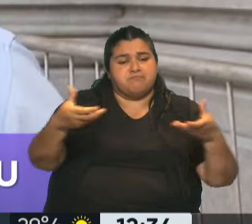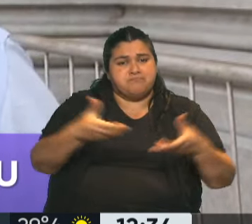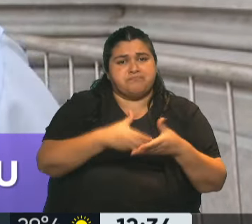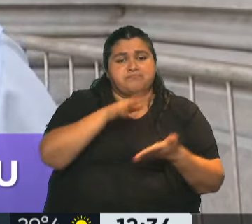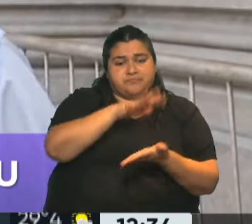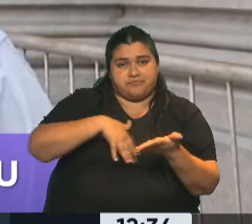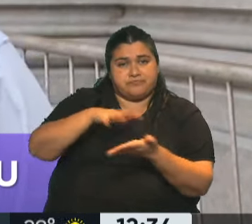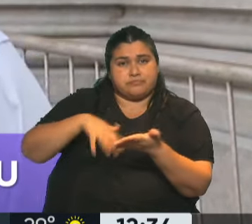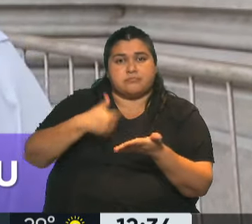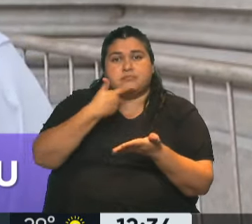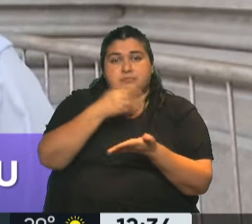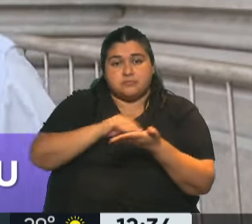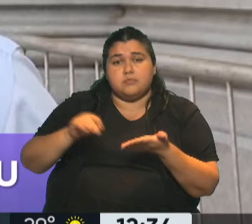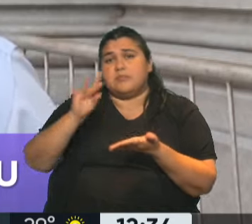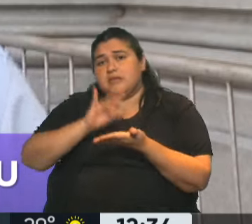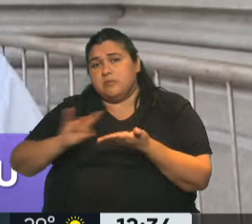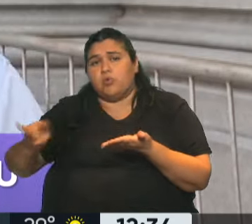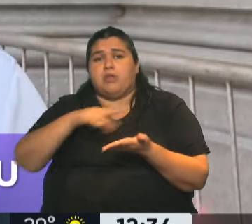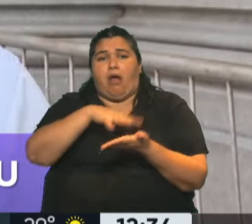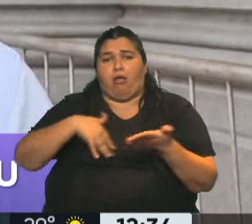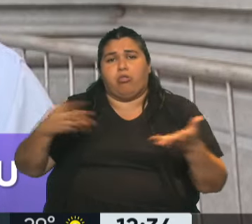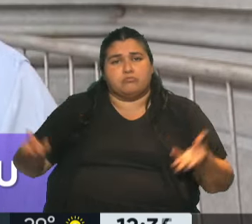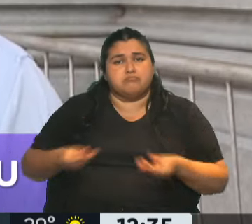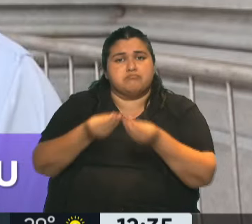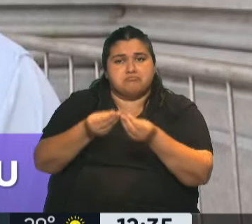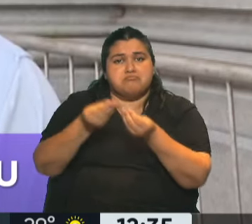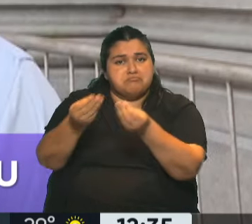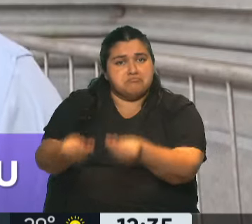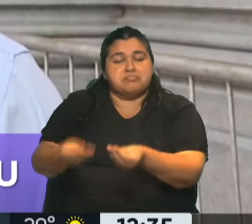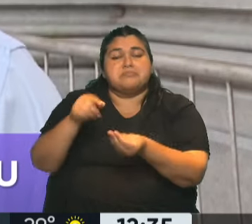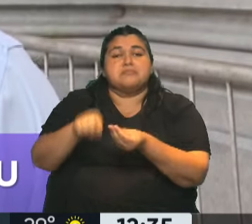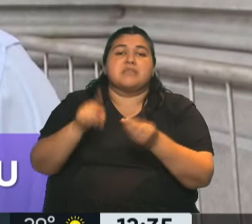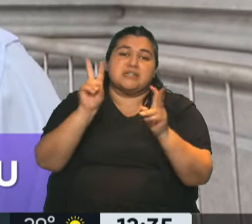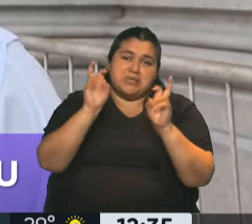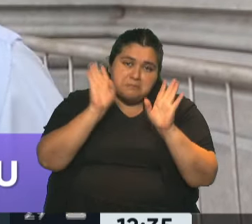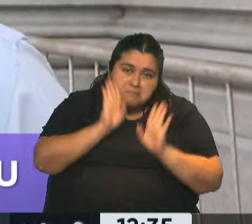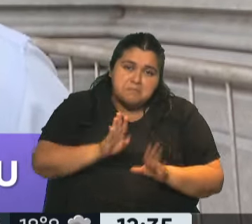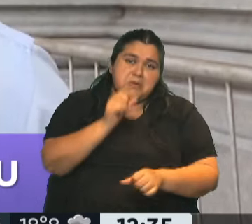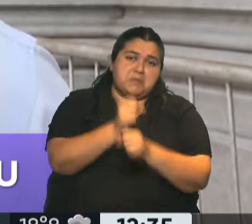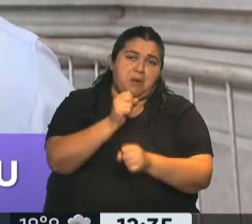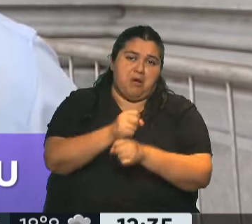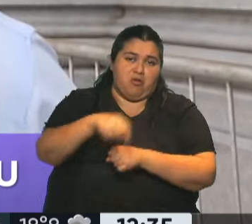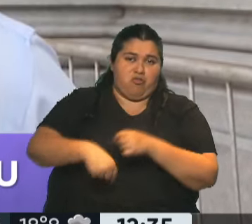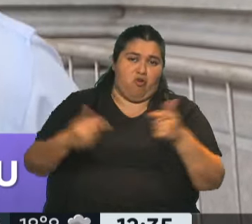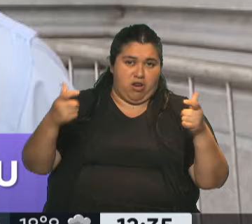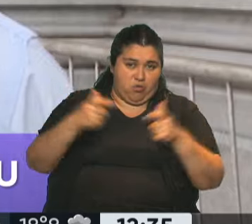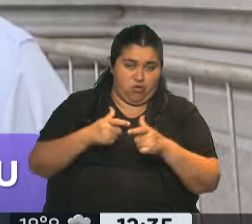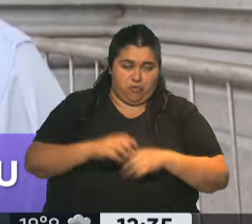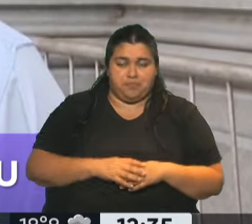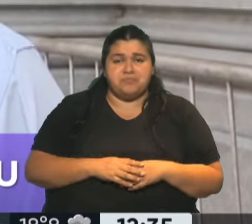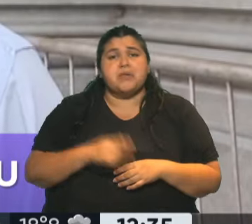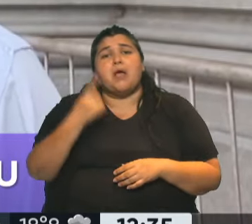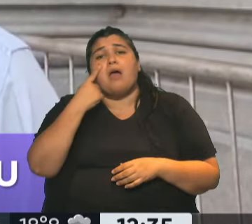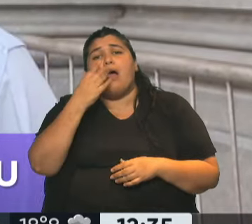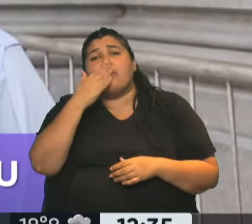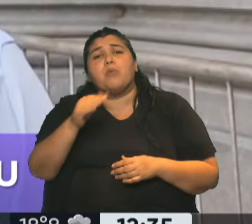senadores y diputados nacionales Así que será uno de los temas de la tarea de hoy de la reunión de hoy y después también ver qué es lo que